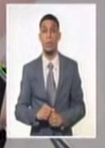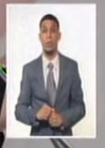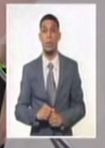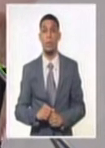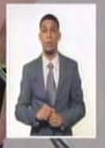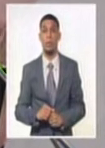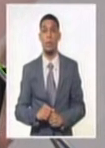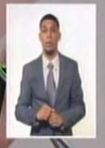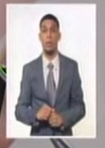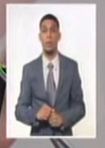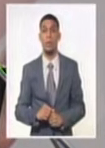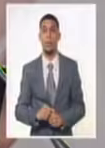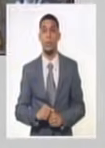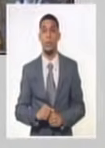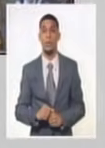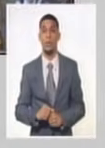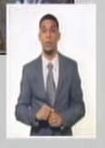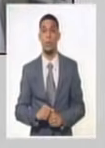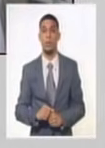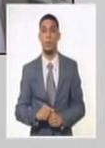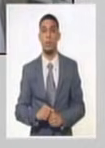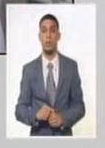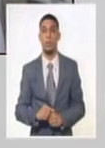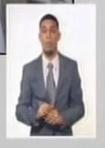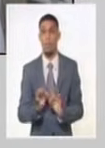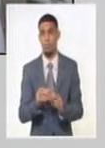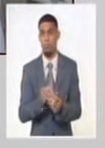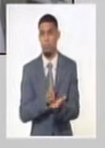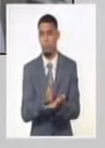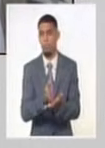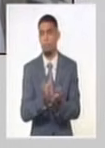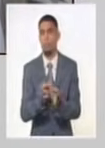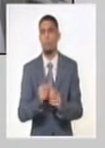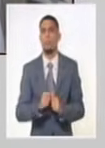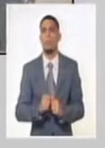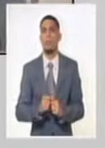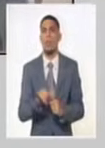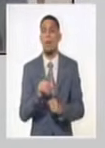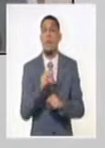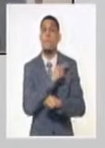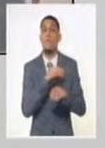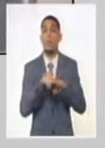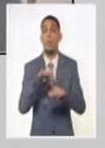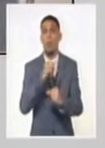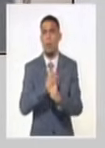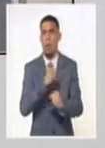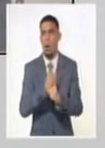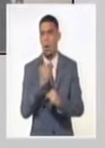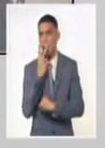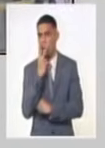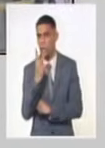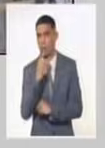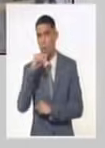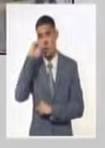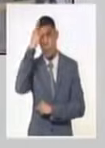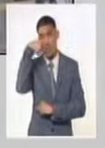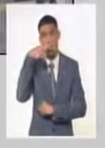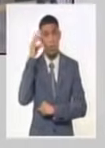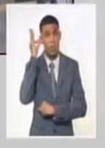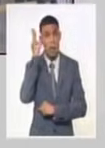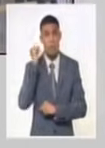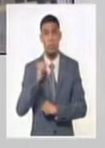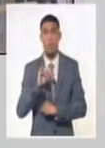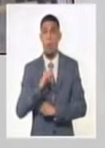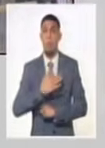la vinculación a las tareas de impacto, tareas de censo del Ministerio del Trabajo, atención a los SAF, el propio